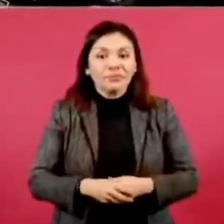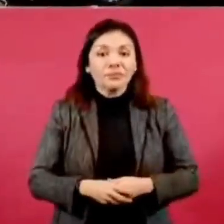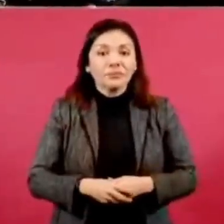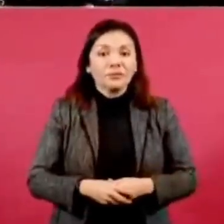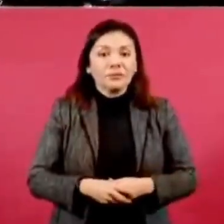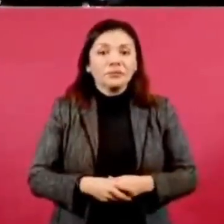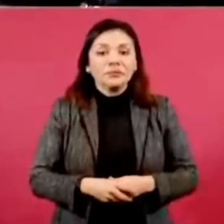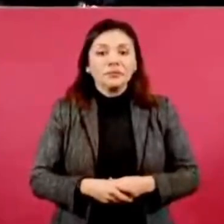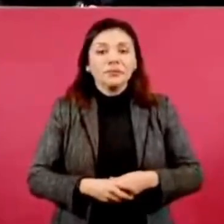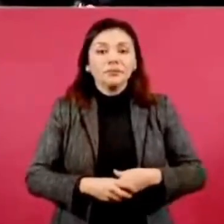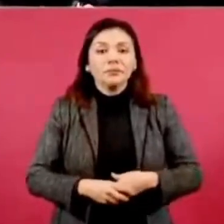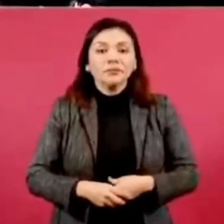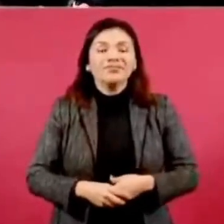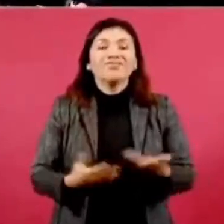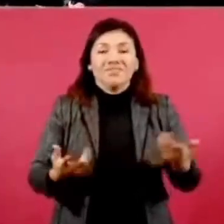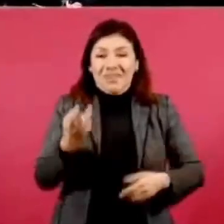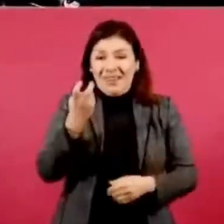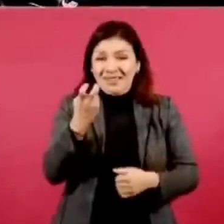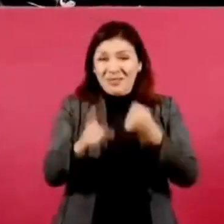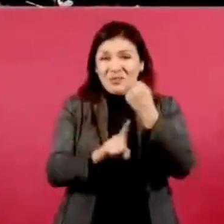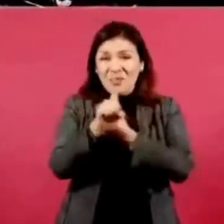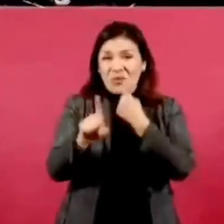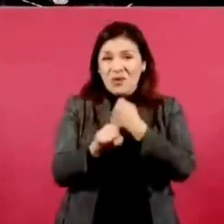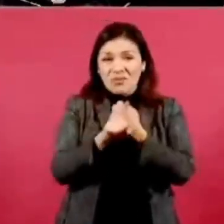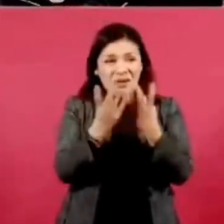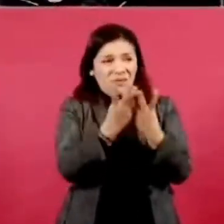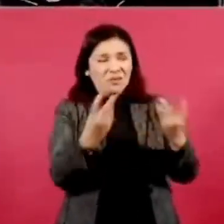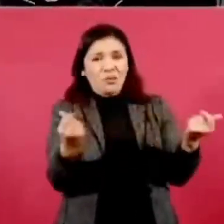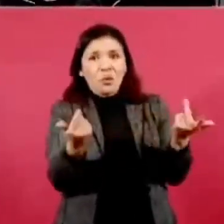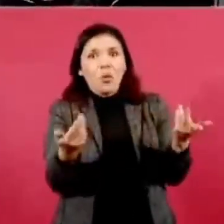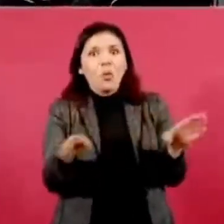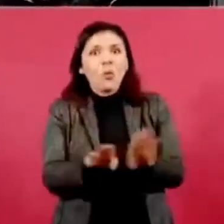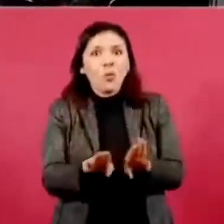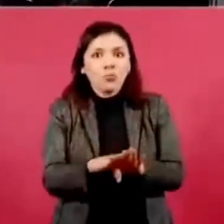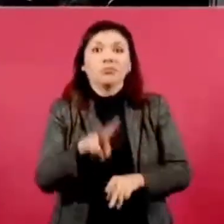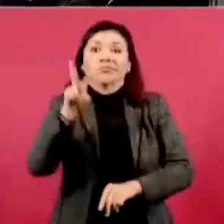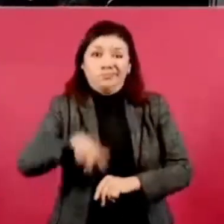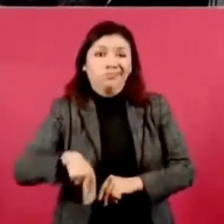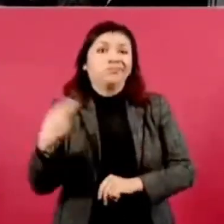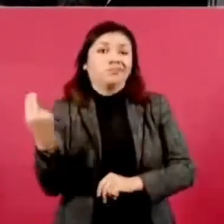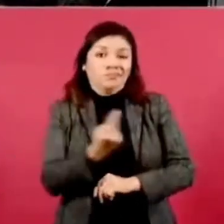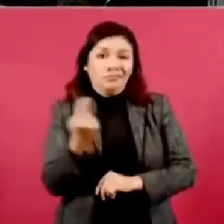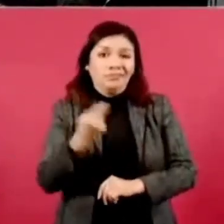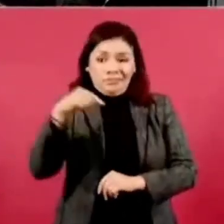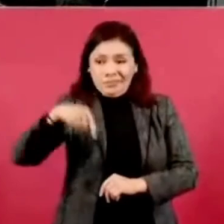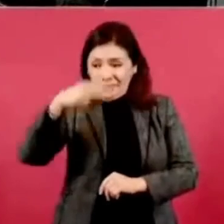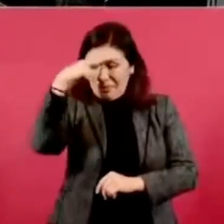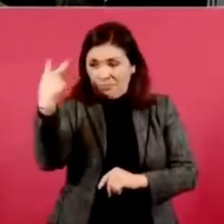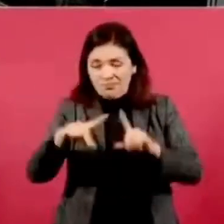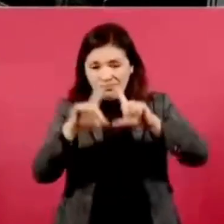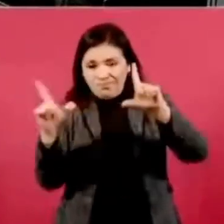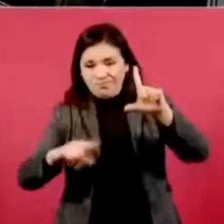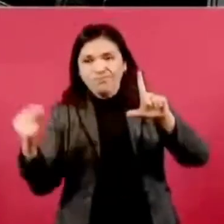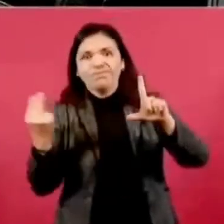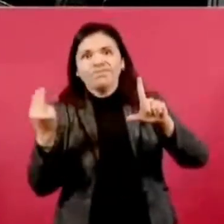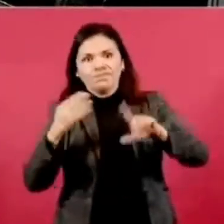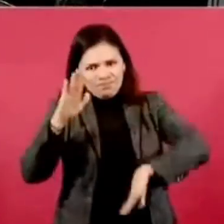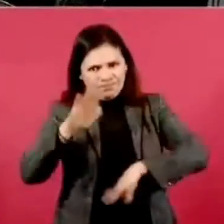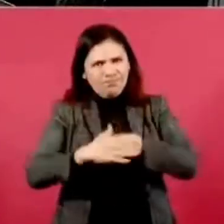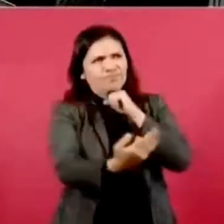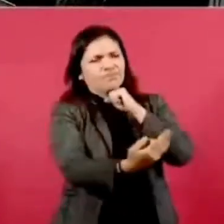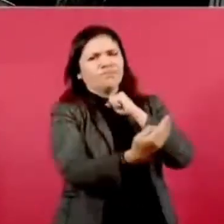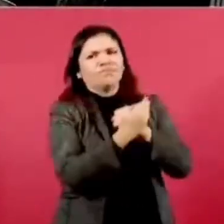Entonces, ¿cómo resolvemos eso los mexicanos? Porque sí necesitamos tener un poder